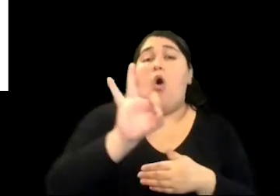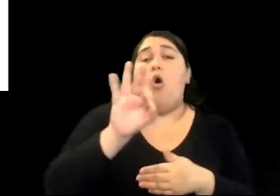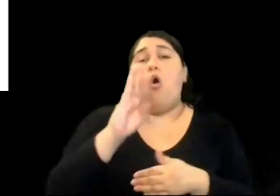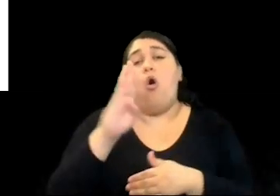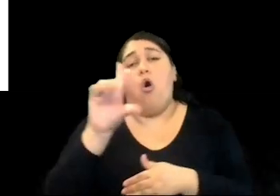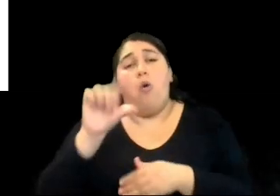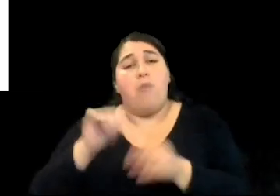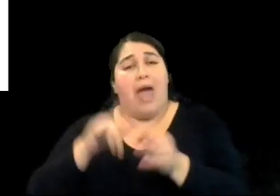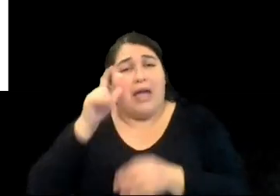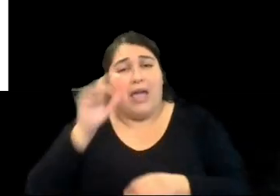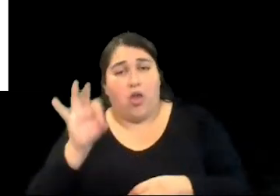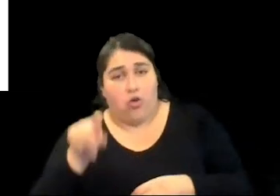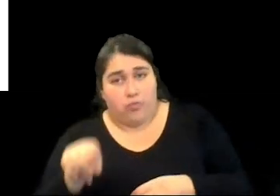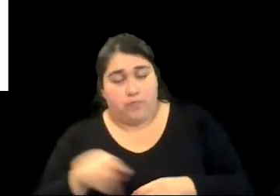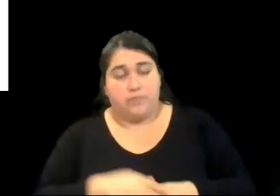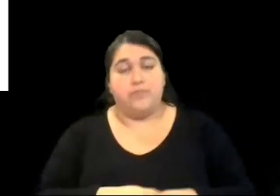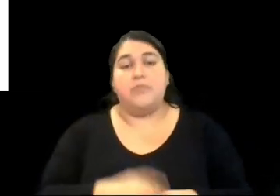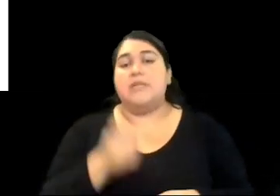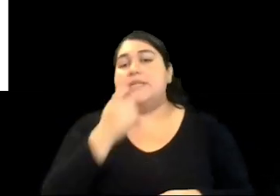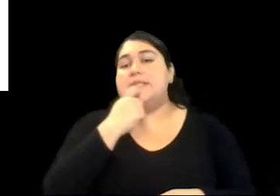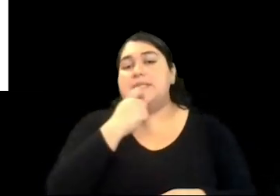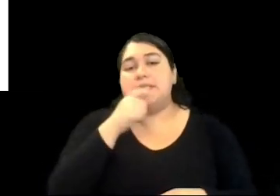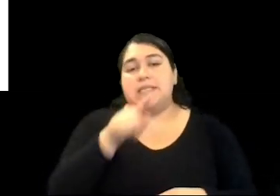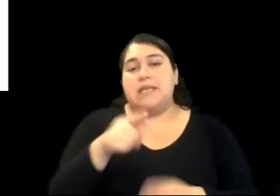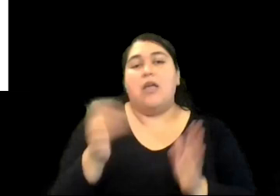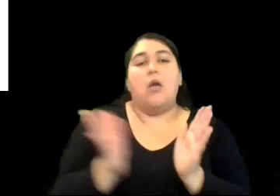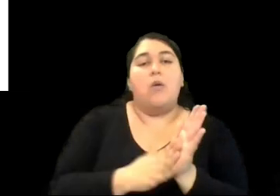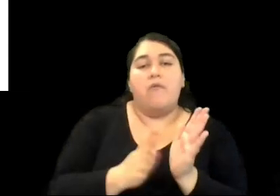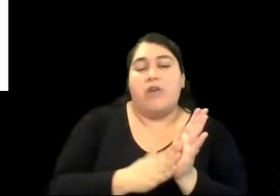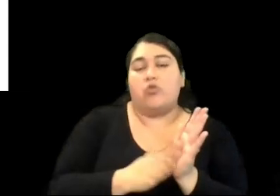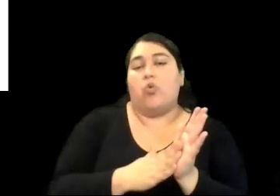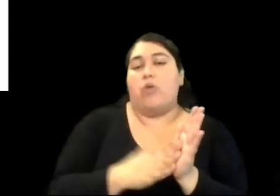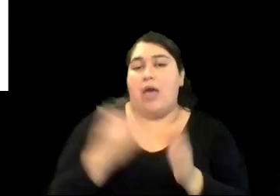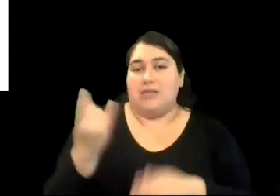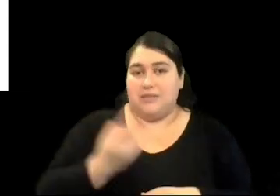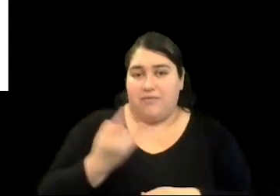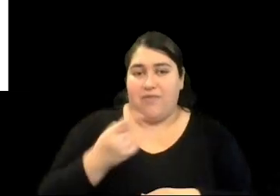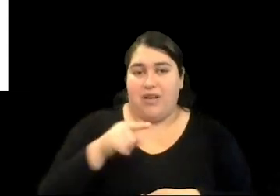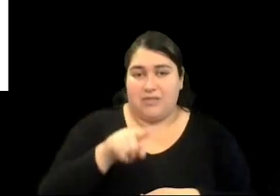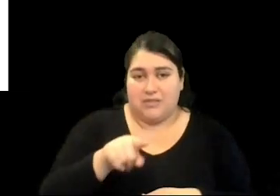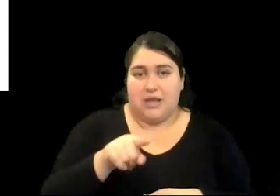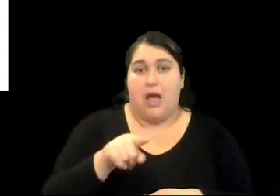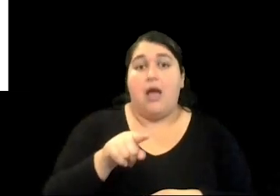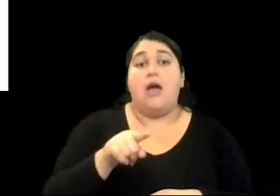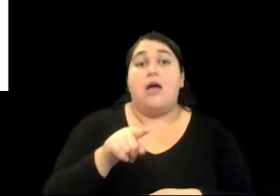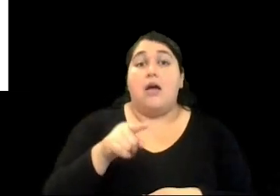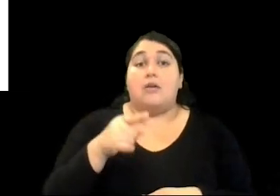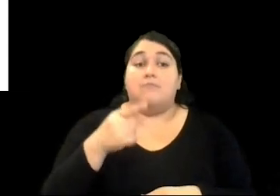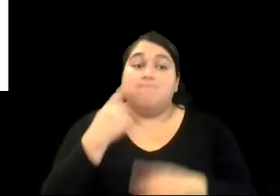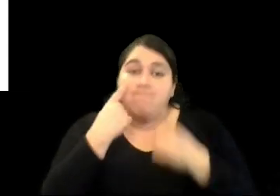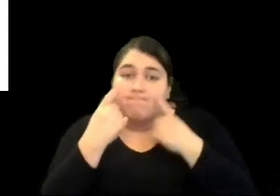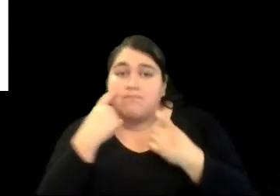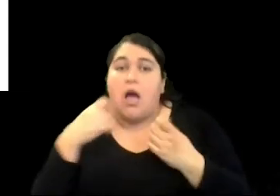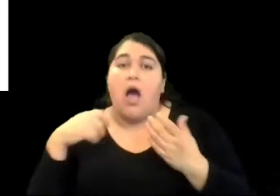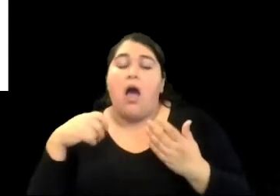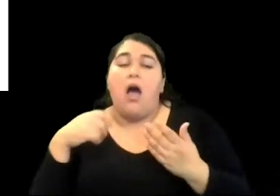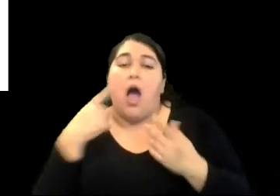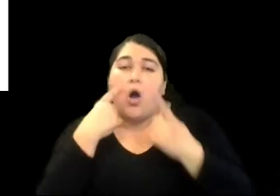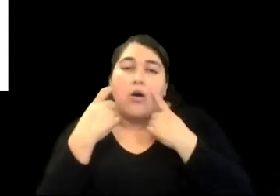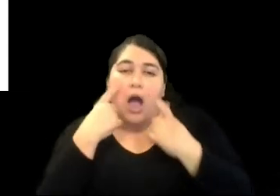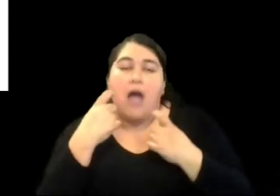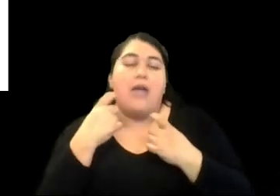Si nosotros tenemos un caso de facturas apócrifas, que es un ajuste de inspección, podría ingresar por moratoria. Hay que ver